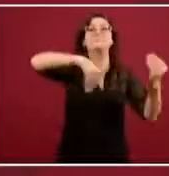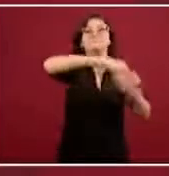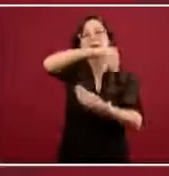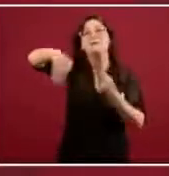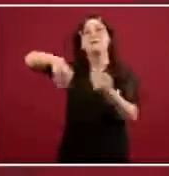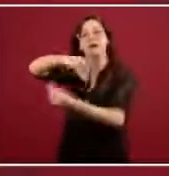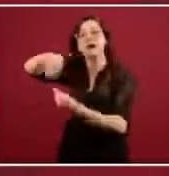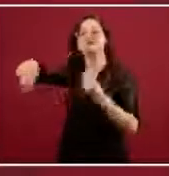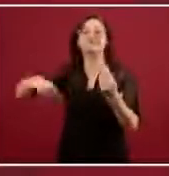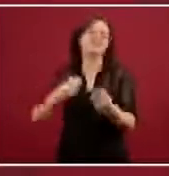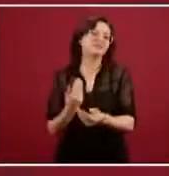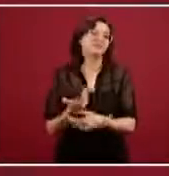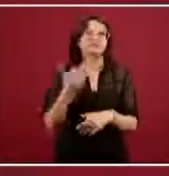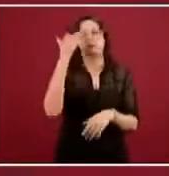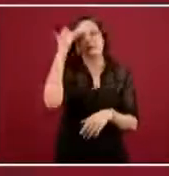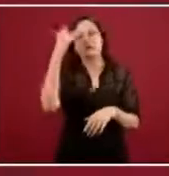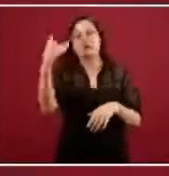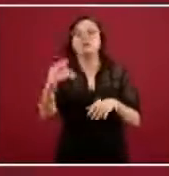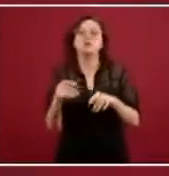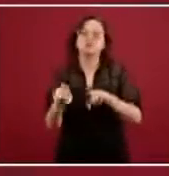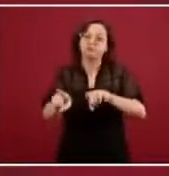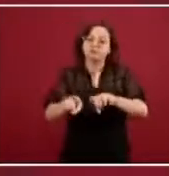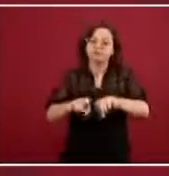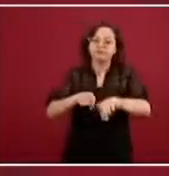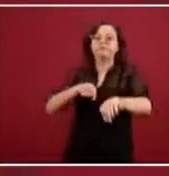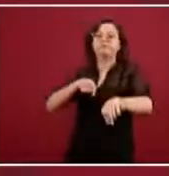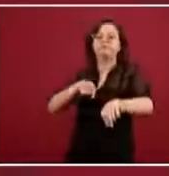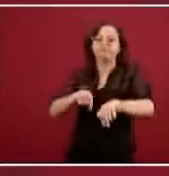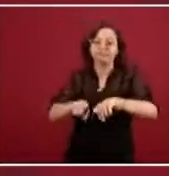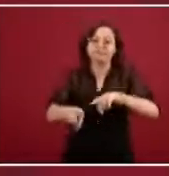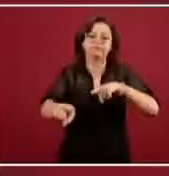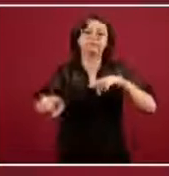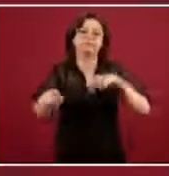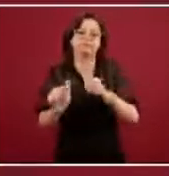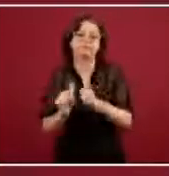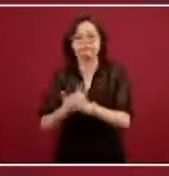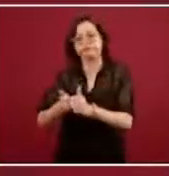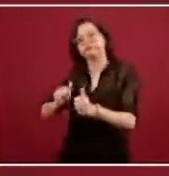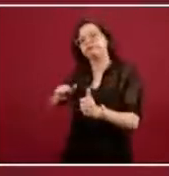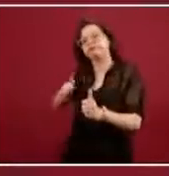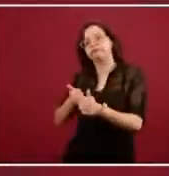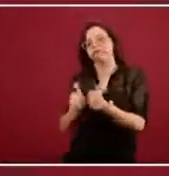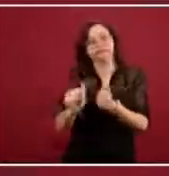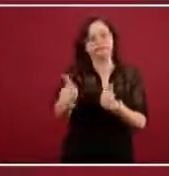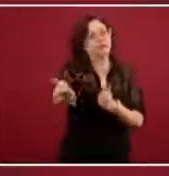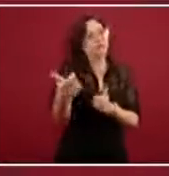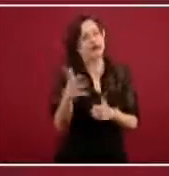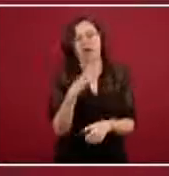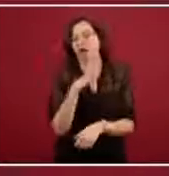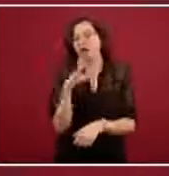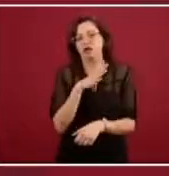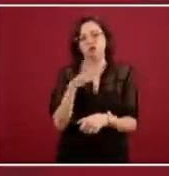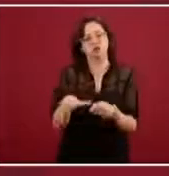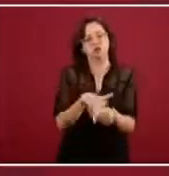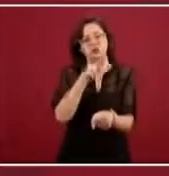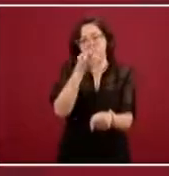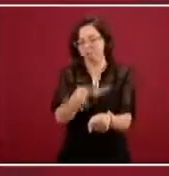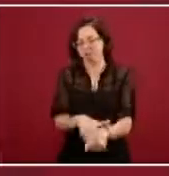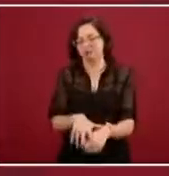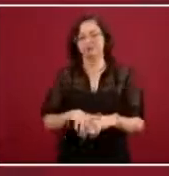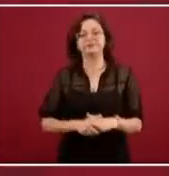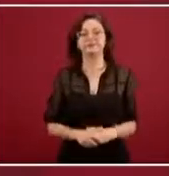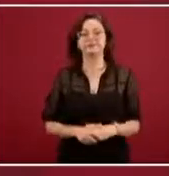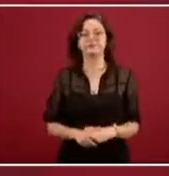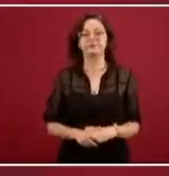importante desfase de tiempo, asincronía entre lo que ocurra en los distintos países. Para que tengan una idea del